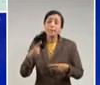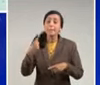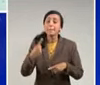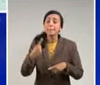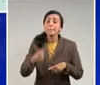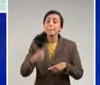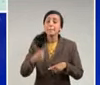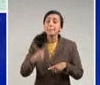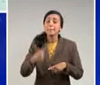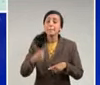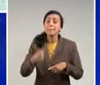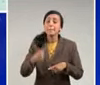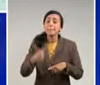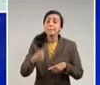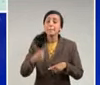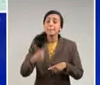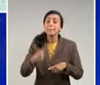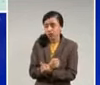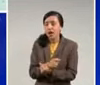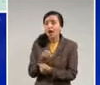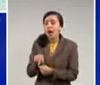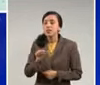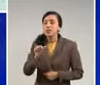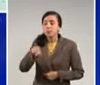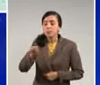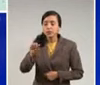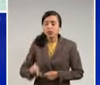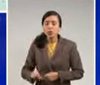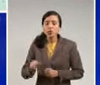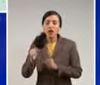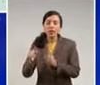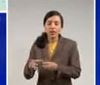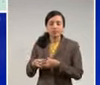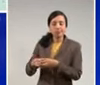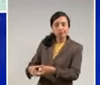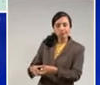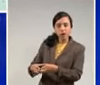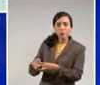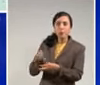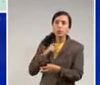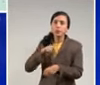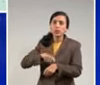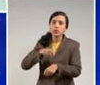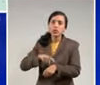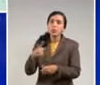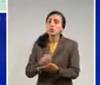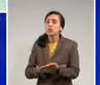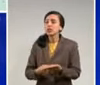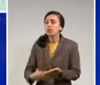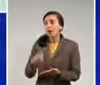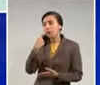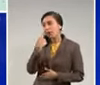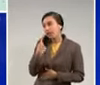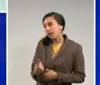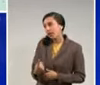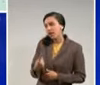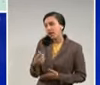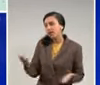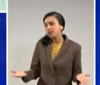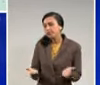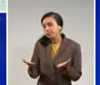mayor riesgo, pues hacen una cuarentena de 1 semana para mantenerlos aislados. De